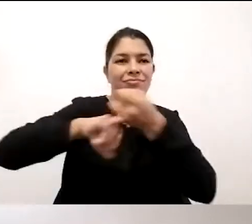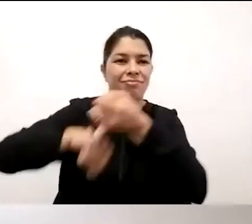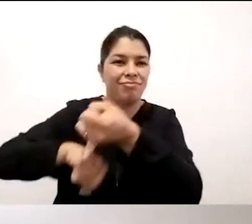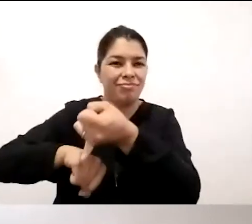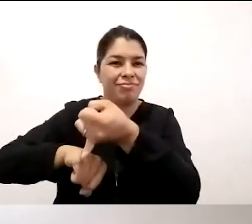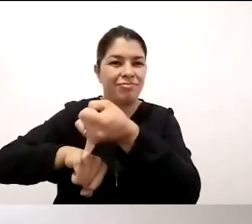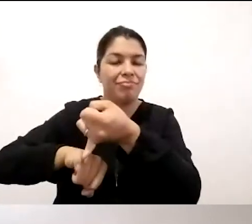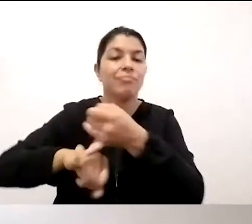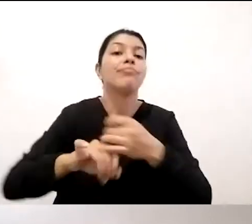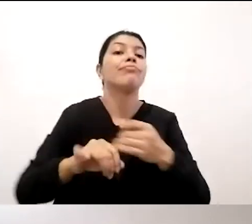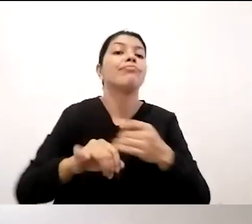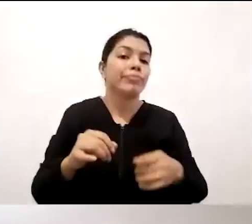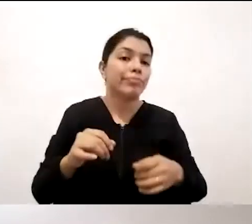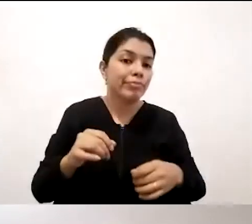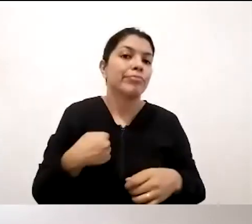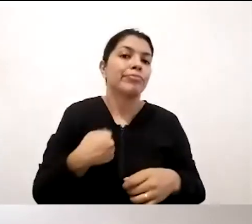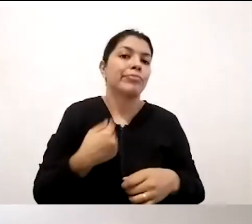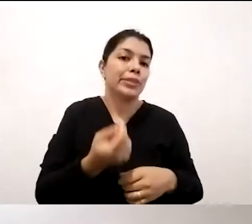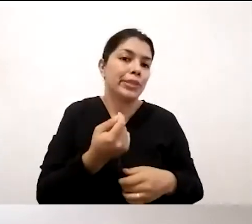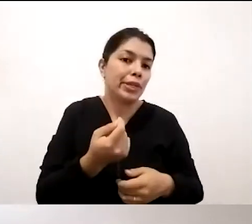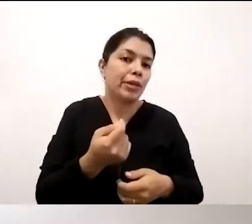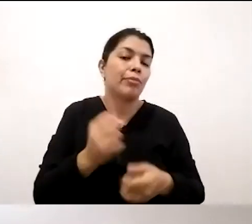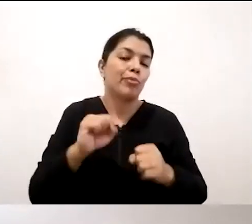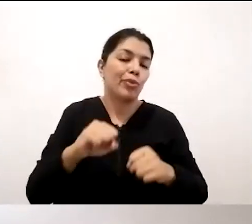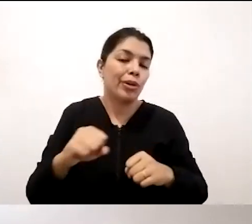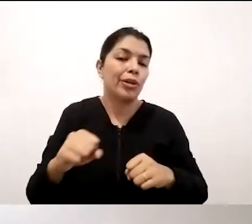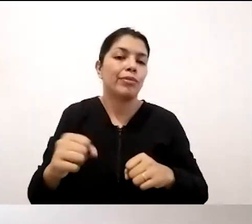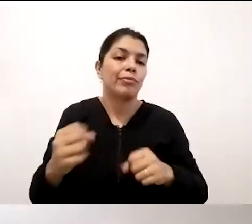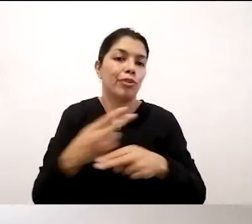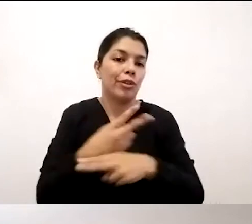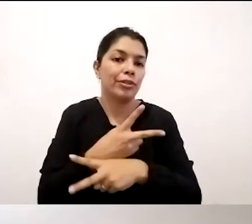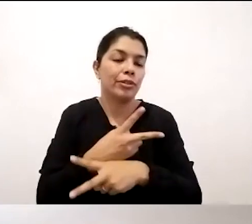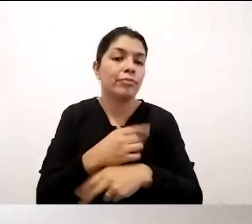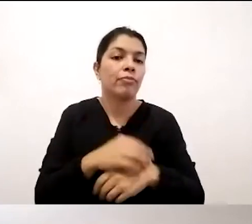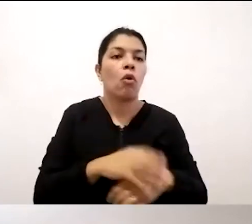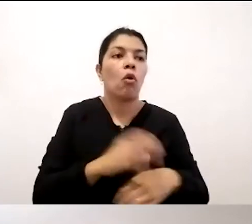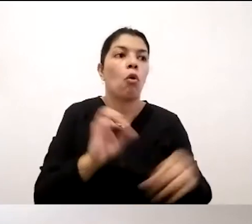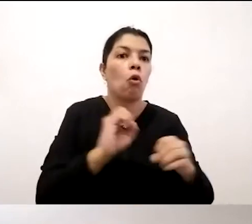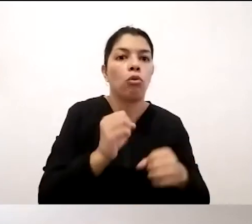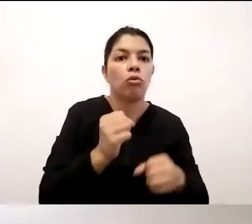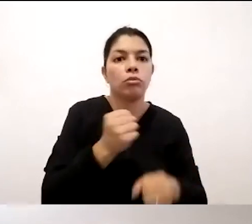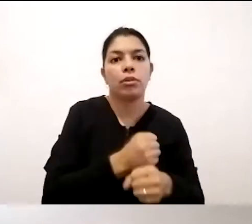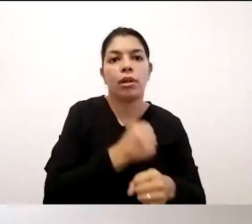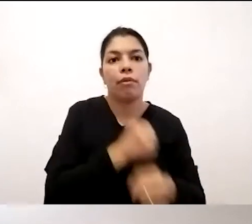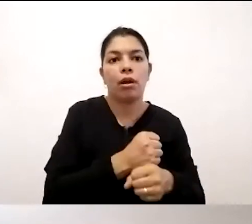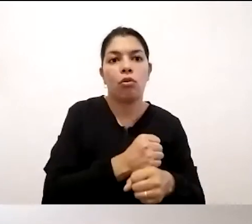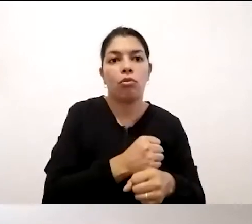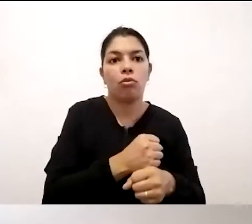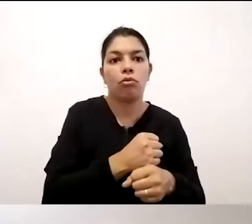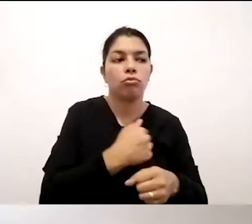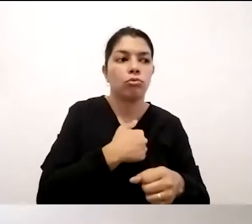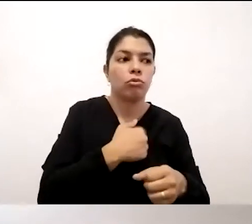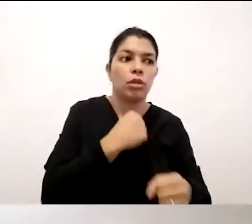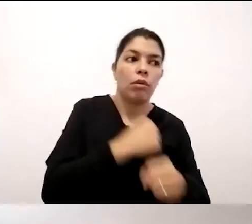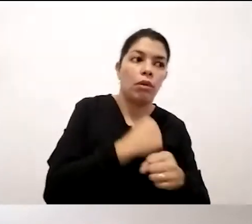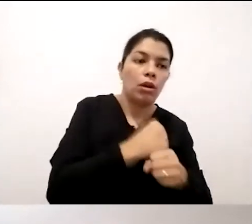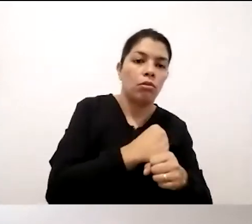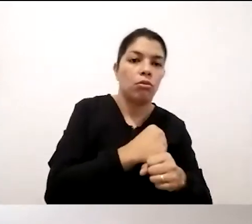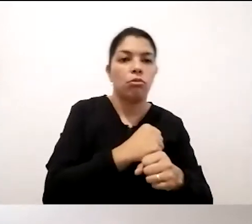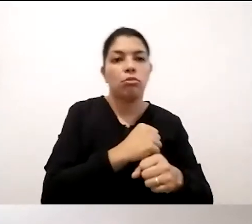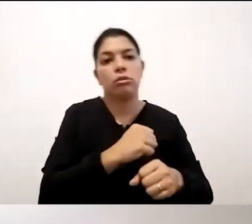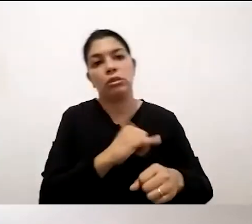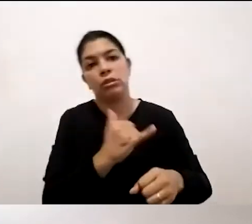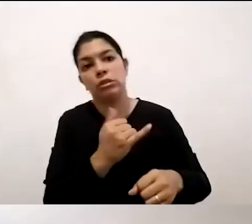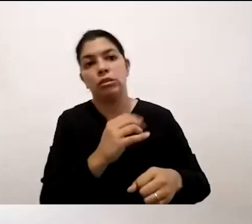vivir violencia basada en género. Mi situación laboral, si es inestable, también puede ser un factor de riesgo, y el acceso